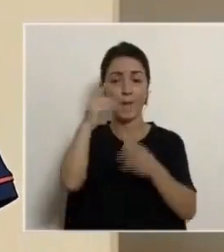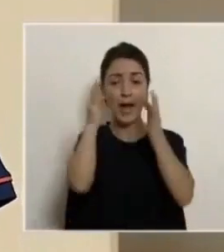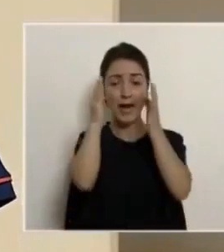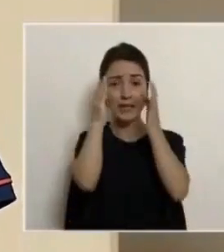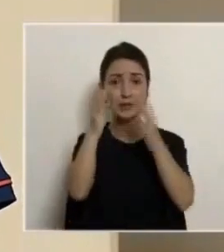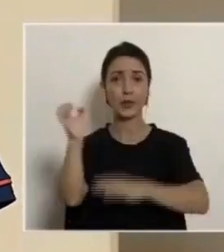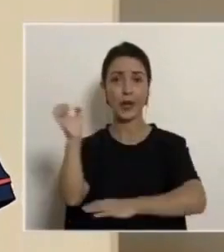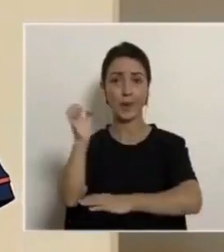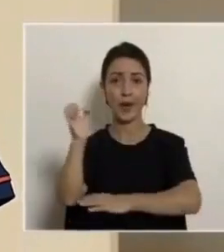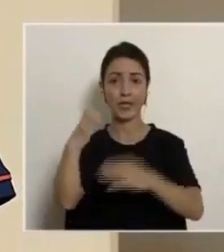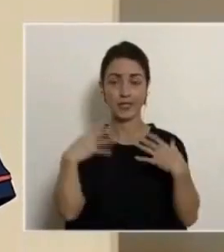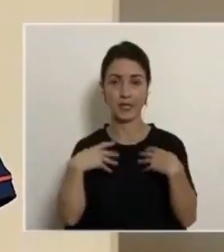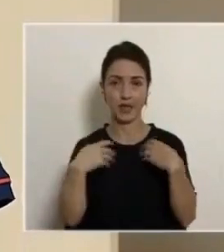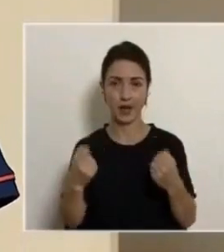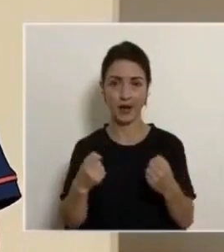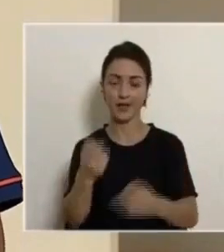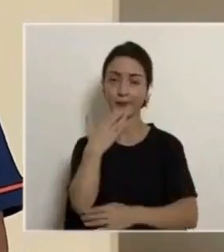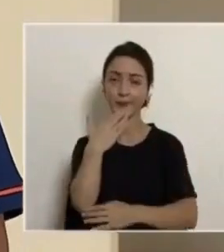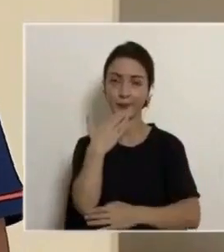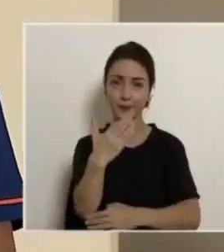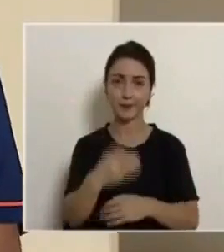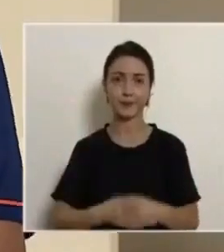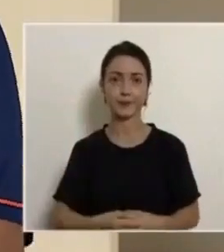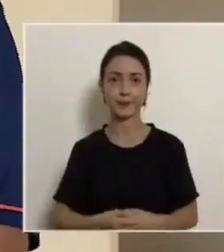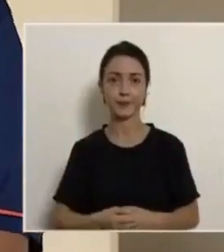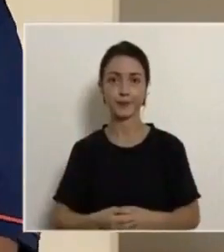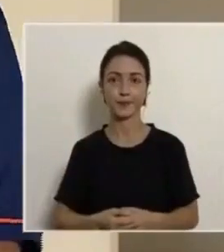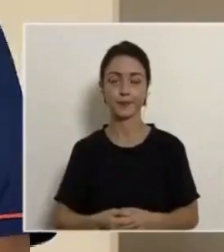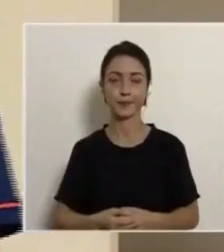esta emergencia sanitaria. Muchas gracias.